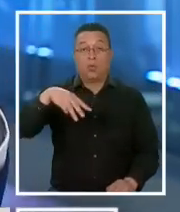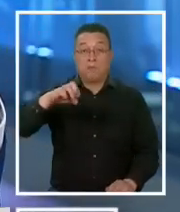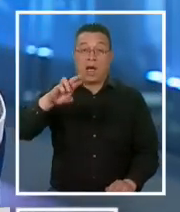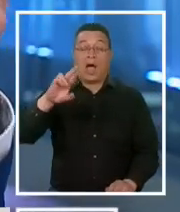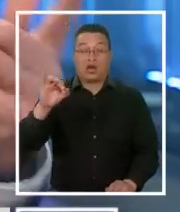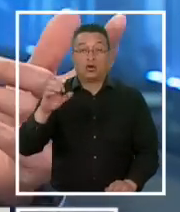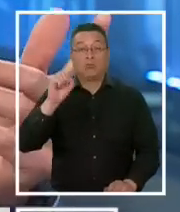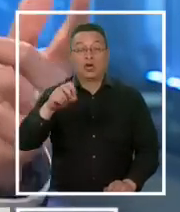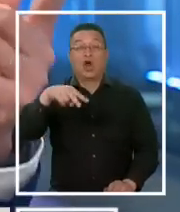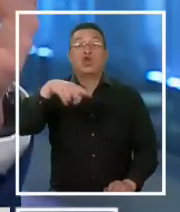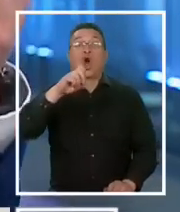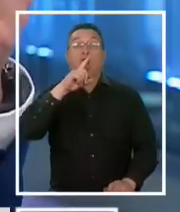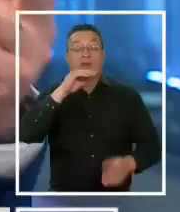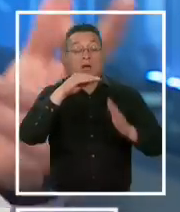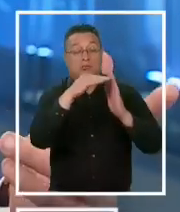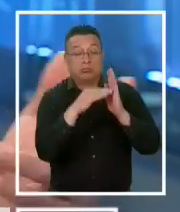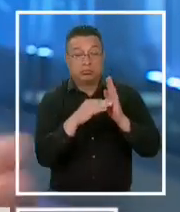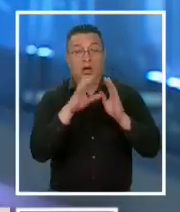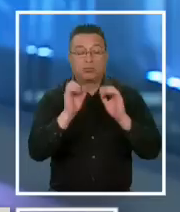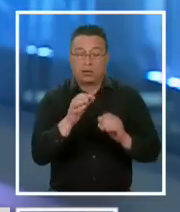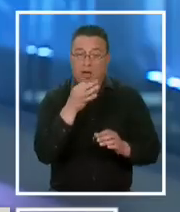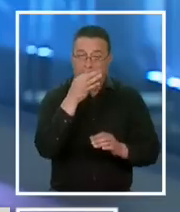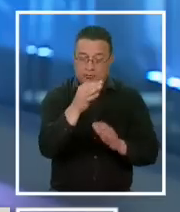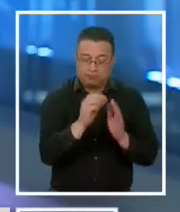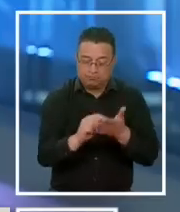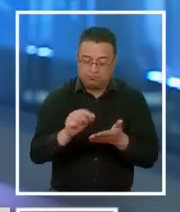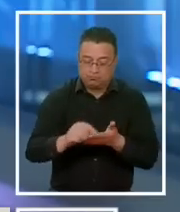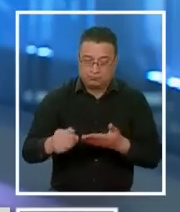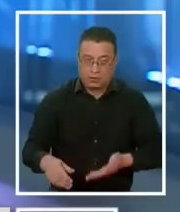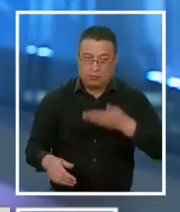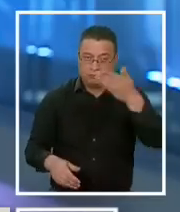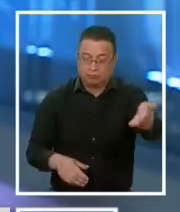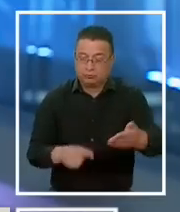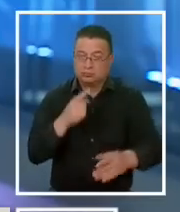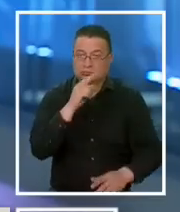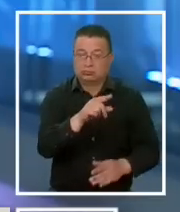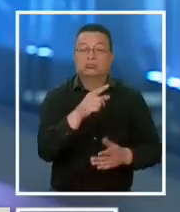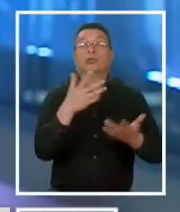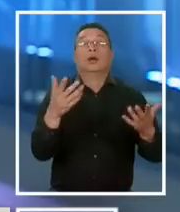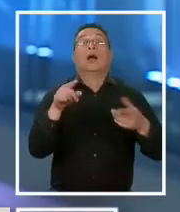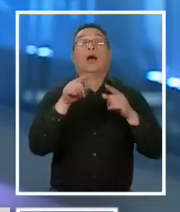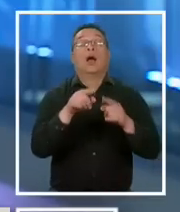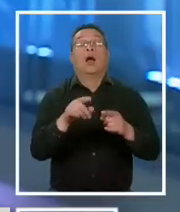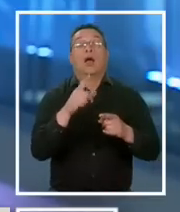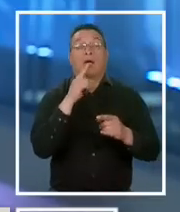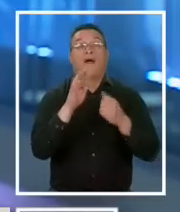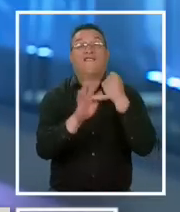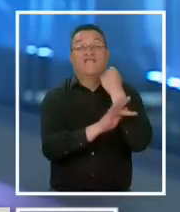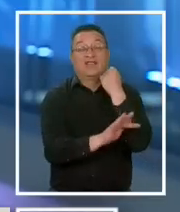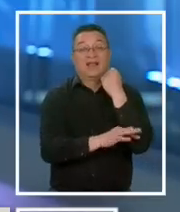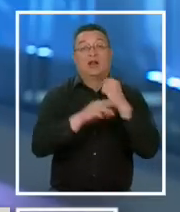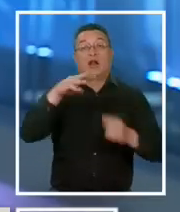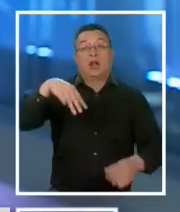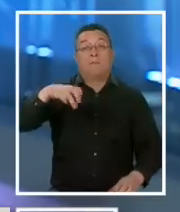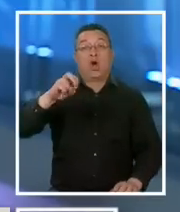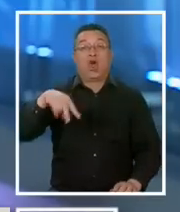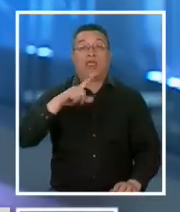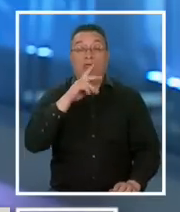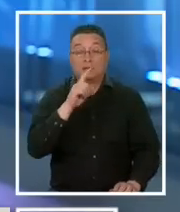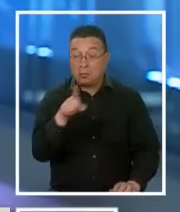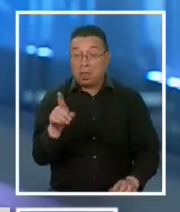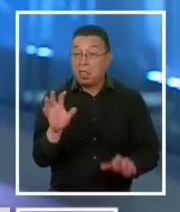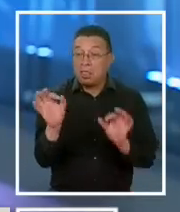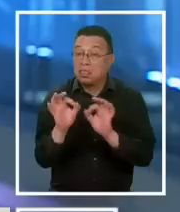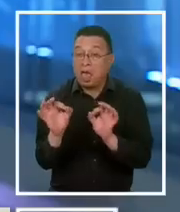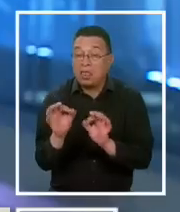podía haberme bajado la nota podría haber hecho una sugerencia a mi superior jerárquico con ese tiempo era el fiscal Andrés monte y no